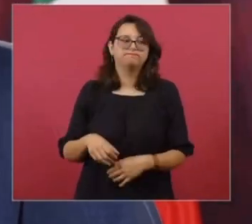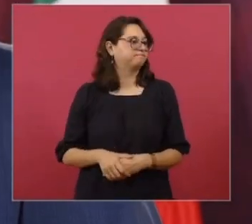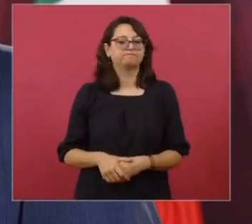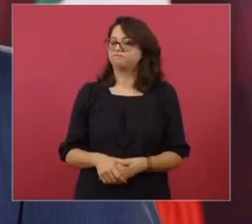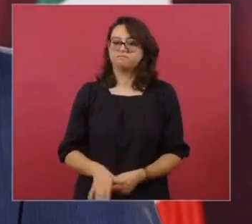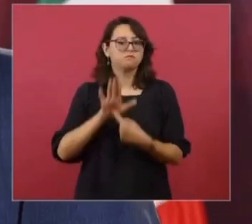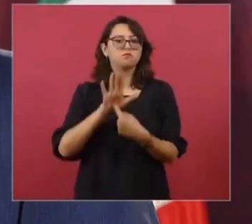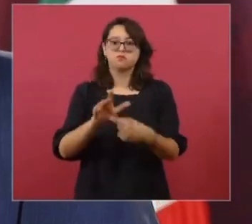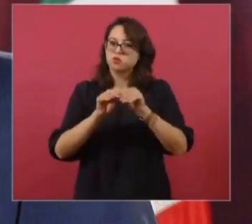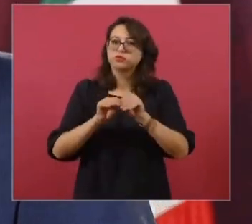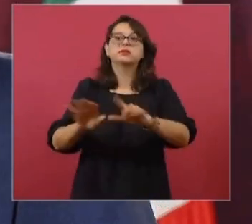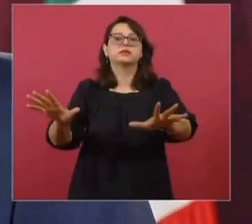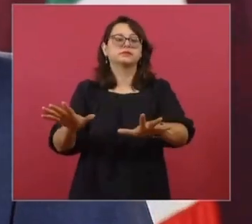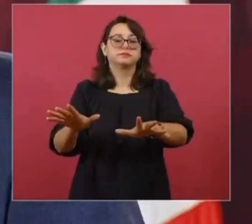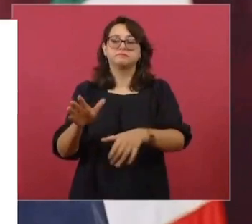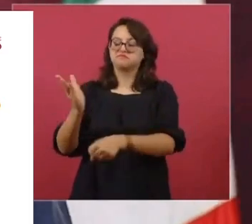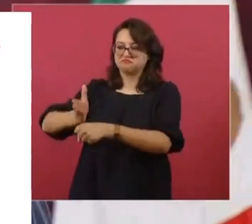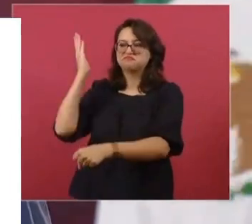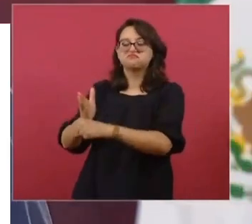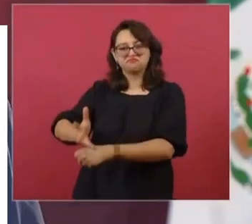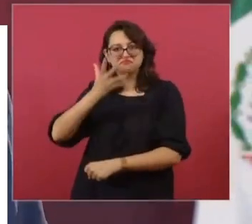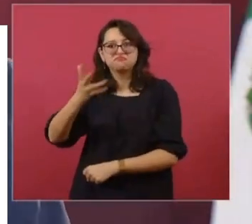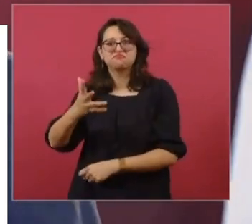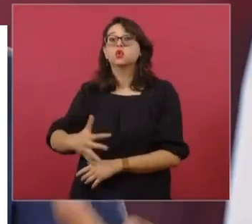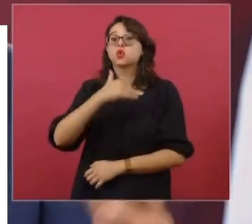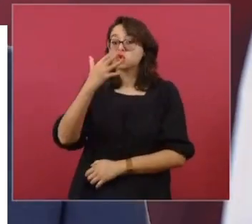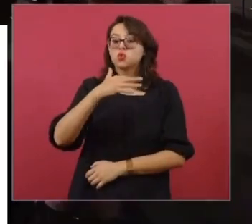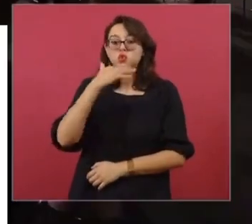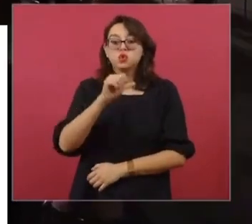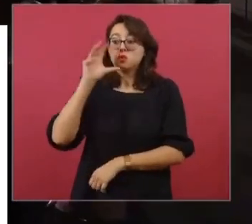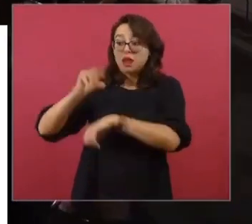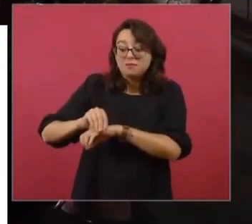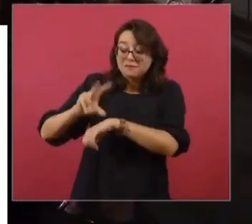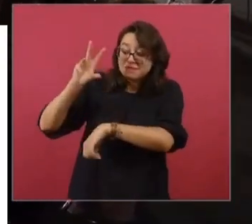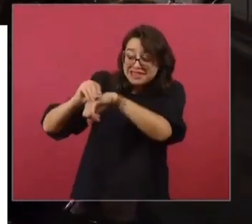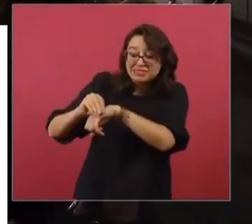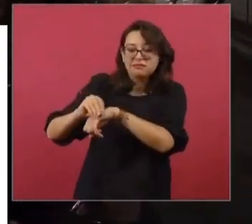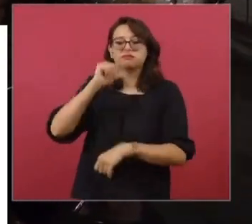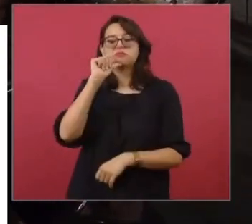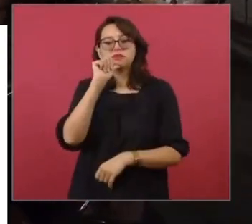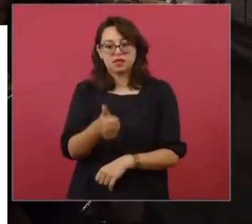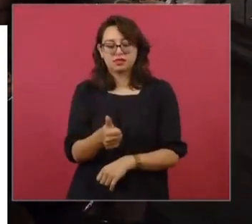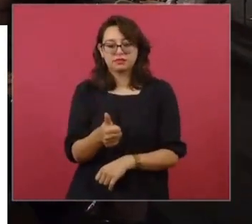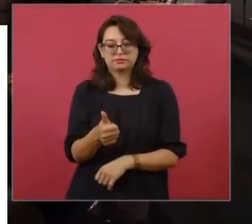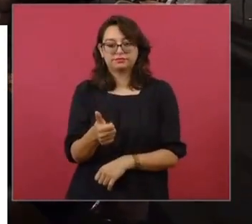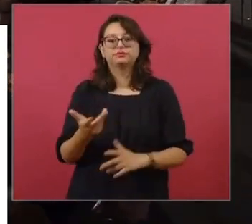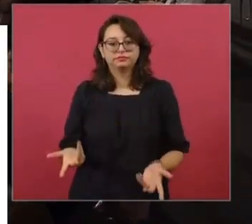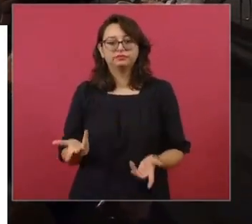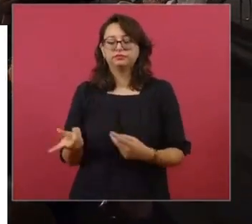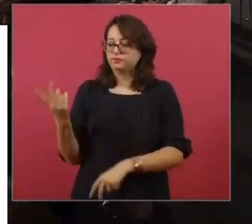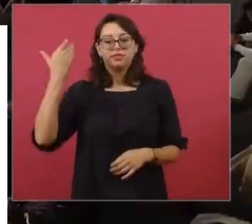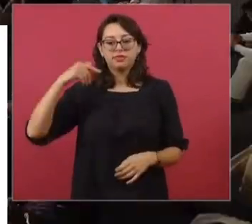impunidad. Entonces vamos a aclarar. Y le pedí a los que están ayudándonos que